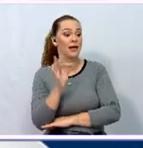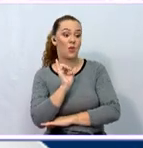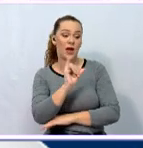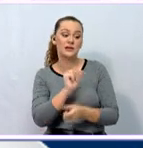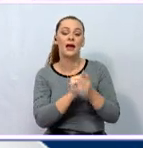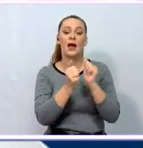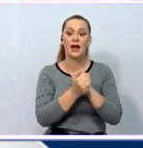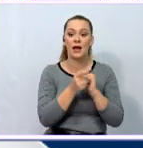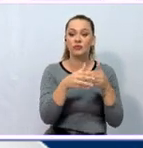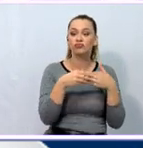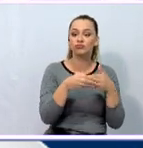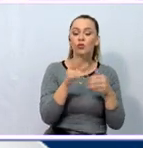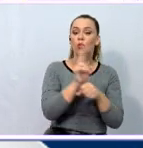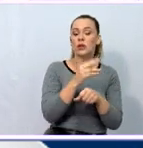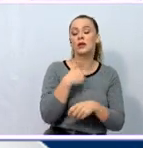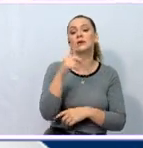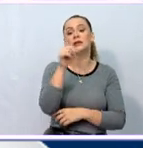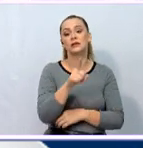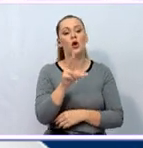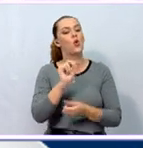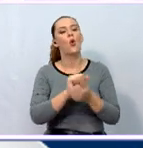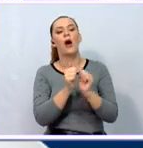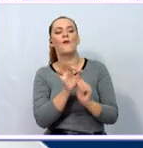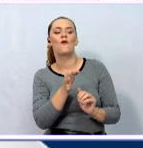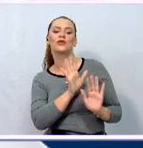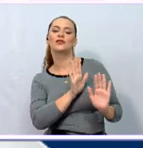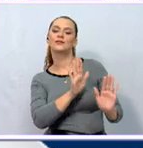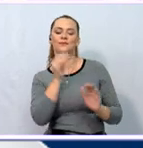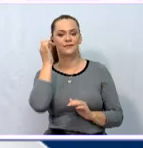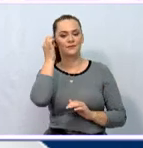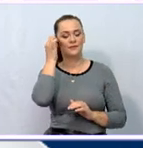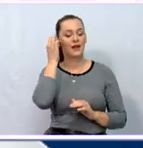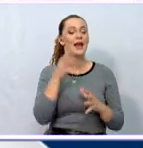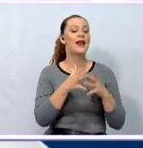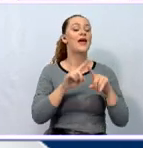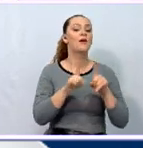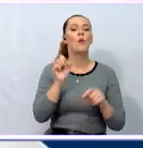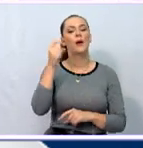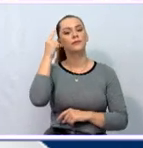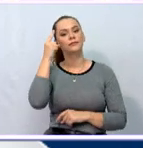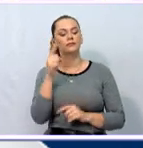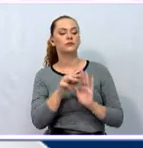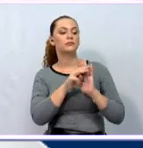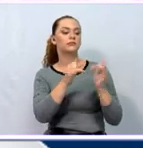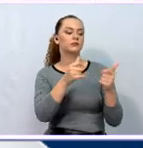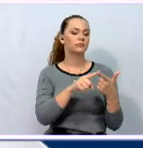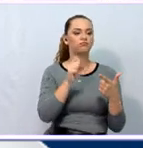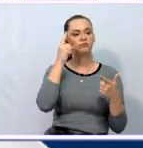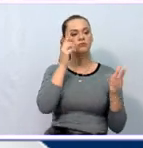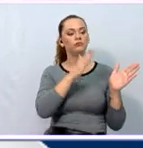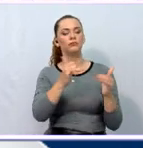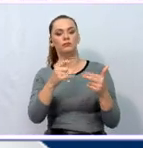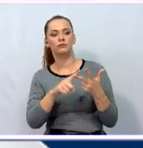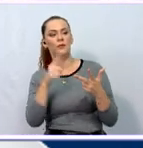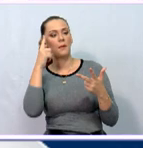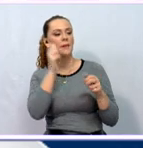estas cambios y en esta versatilidad ductilidad que tiene esa pieza lo que sí no cambia es el estilo Y ahí hay una gran diferencia vos podés pensar en modelo de juego puedes pensar en plan de